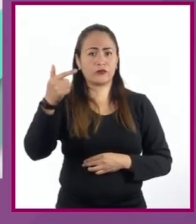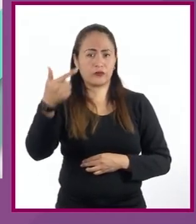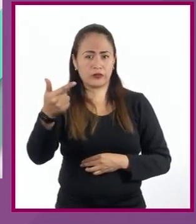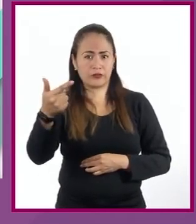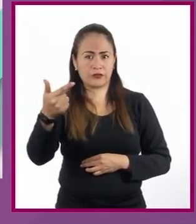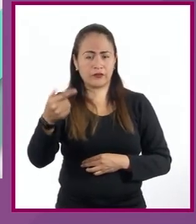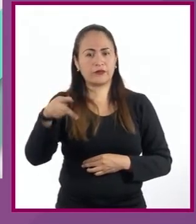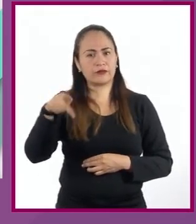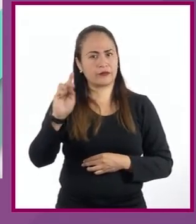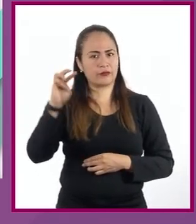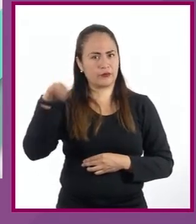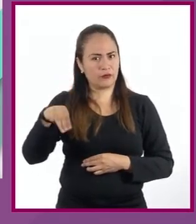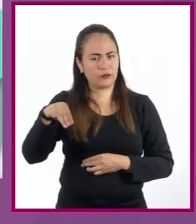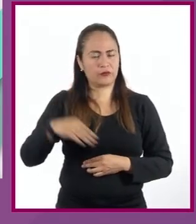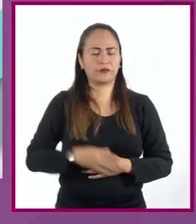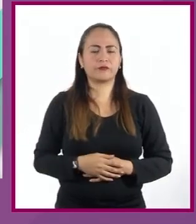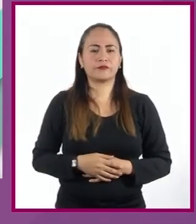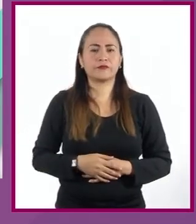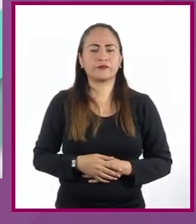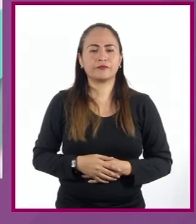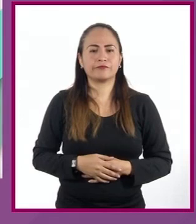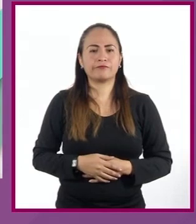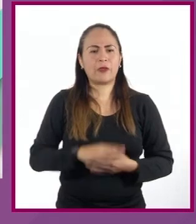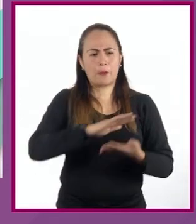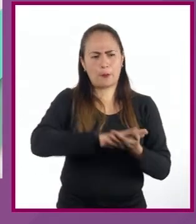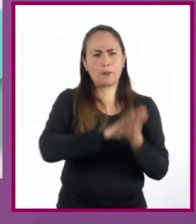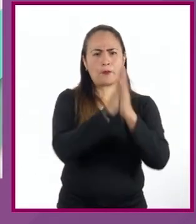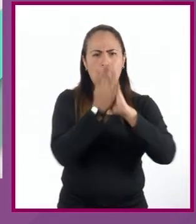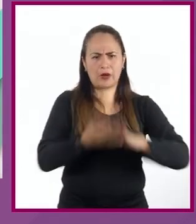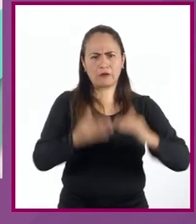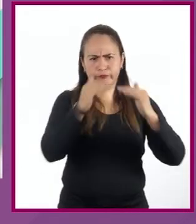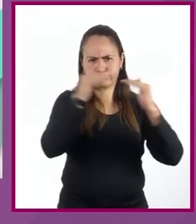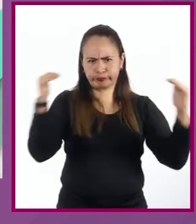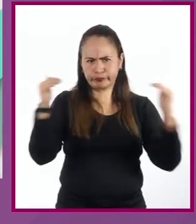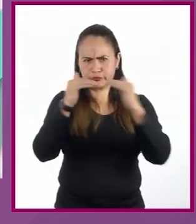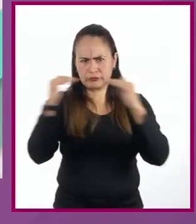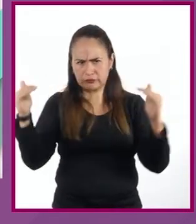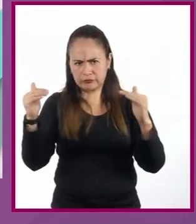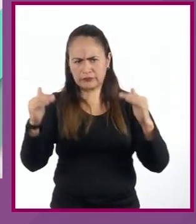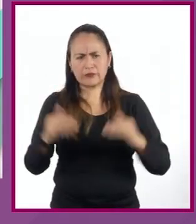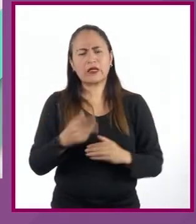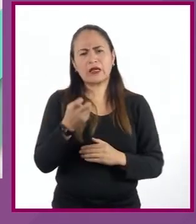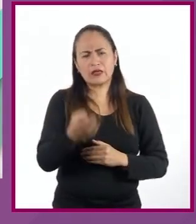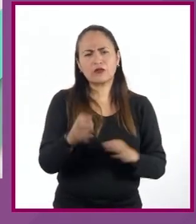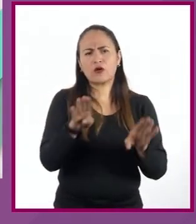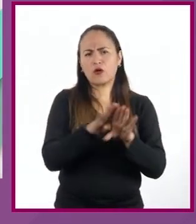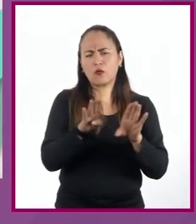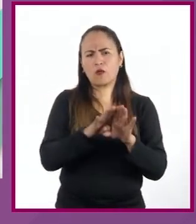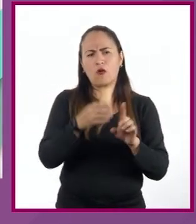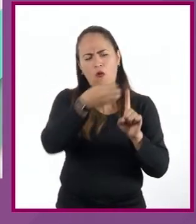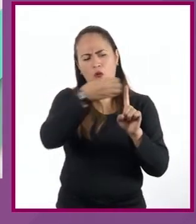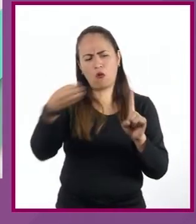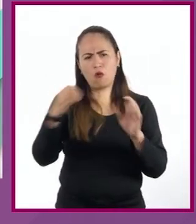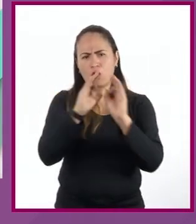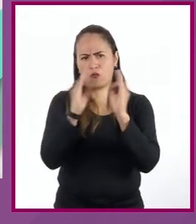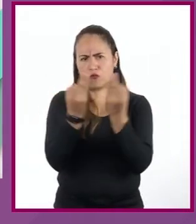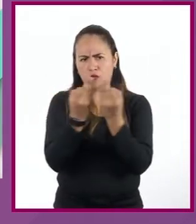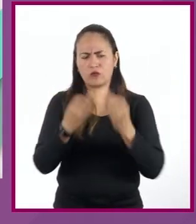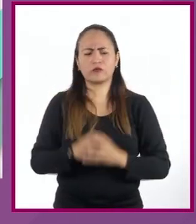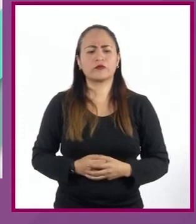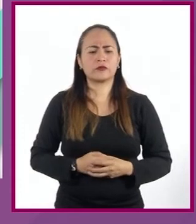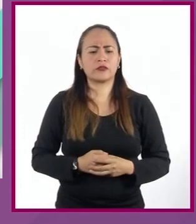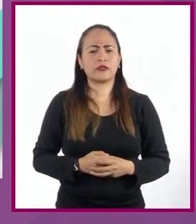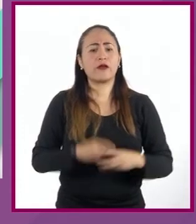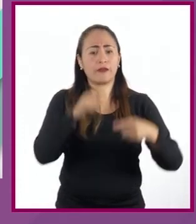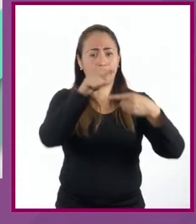0.007 kilómetros. Las equivalencias que hemos determinado se pueden obtener con el siguiente procedimiento.